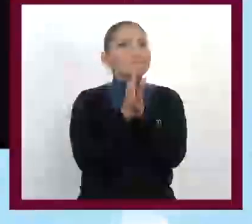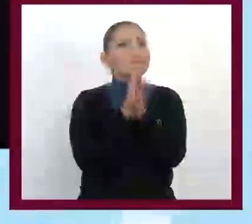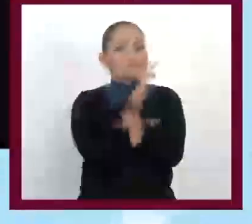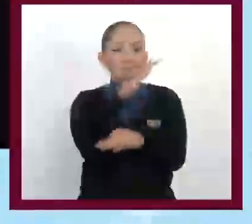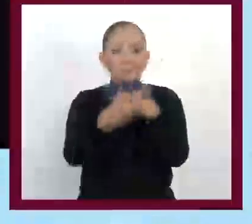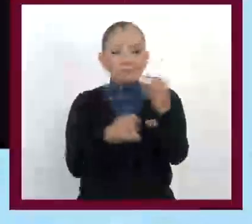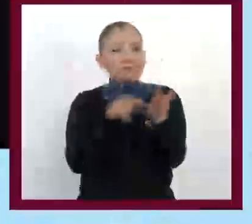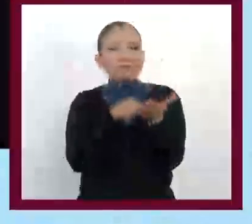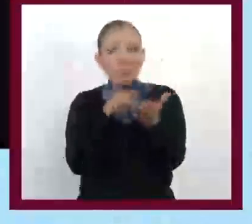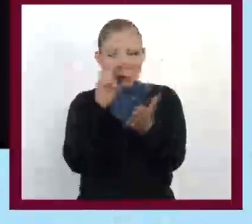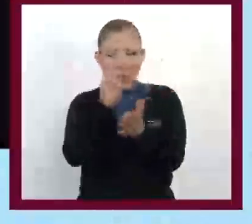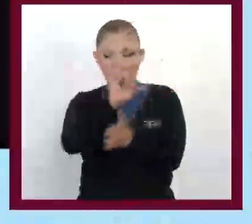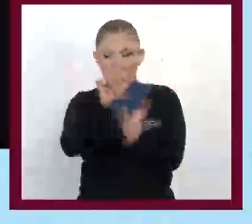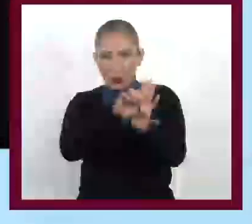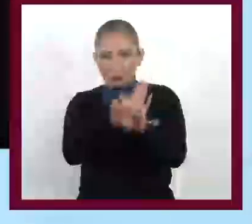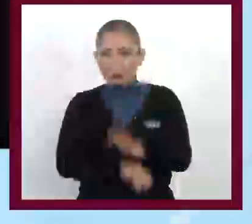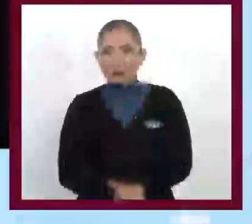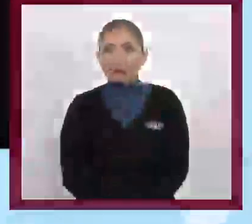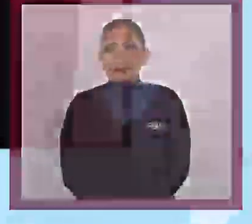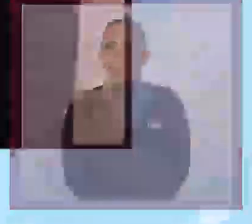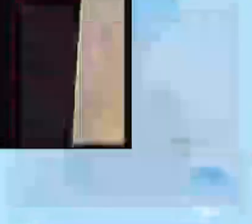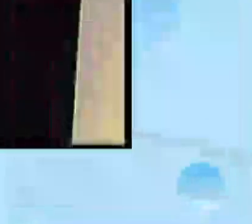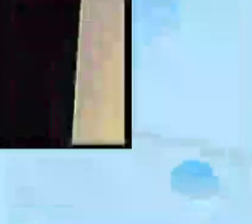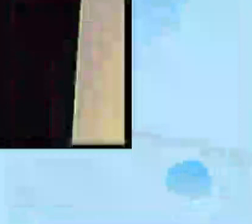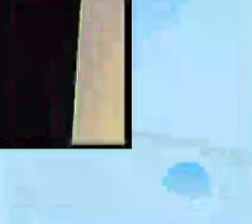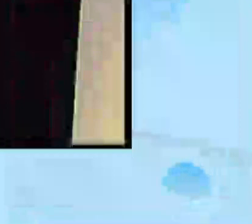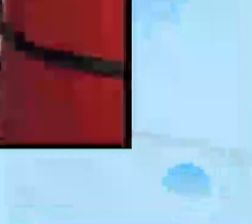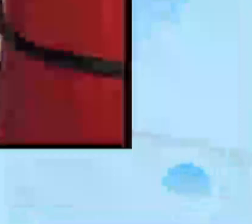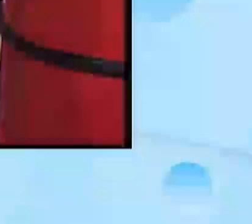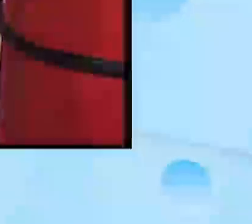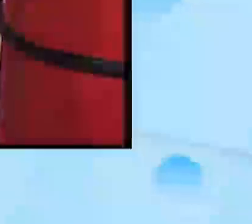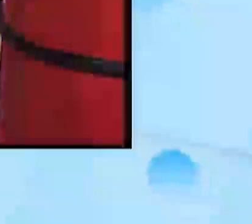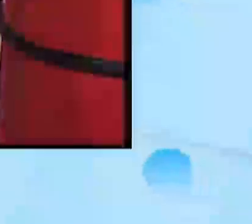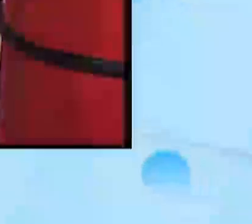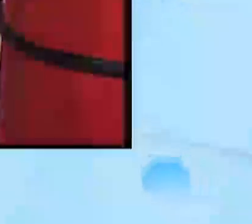bueno, con todo esto veamos algunos otros ejemplos.